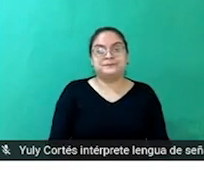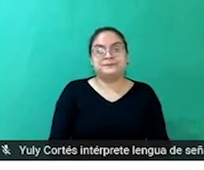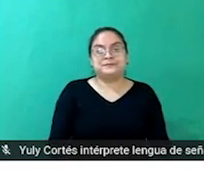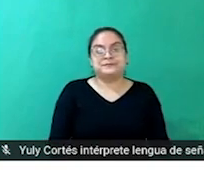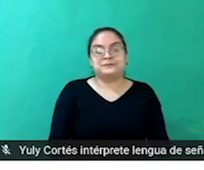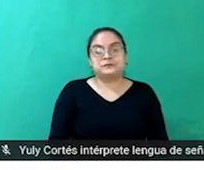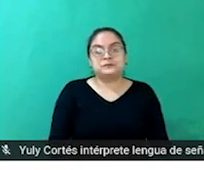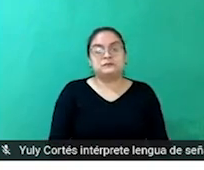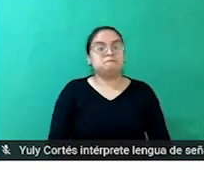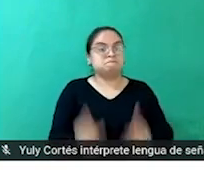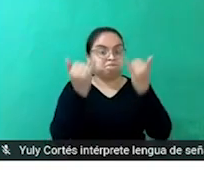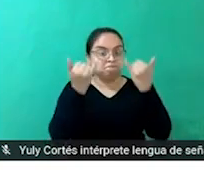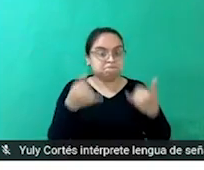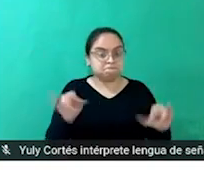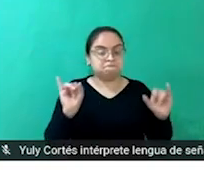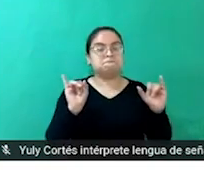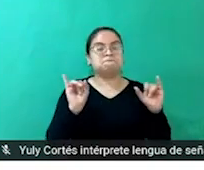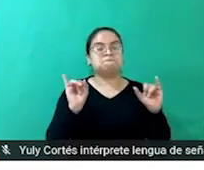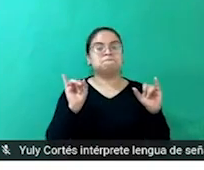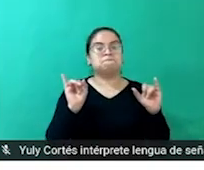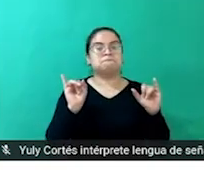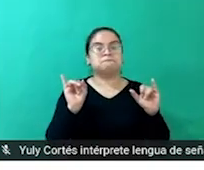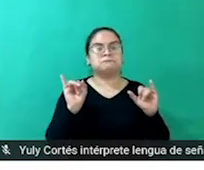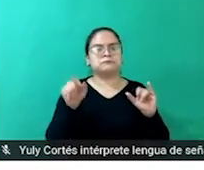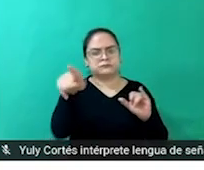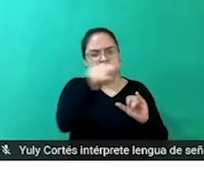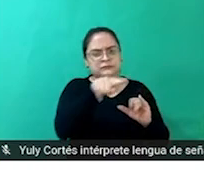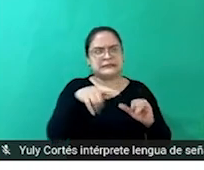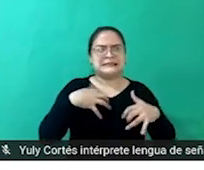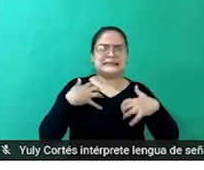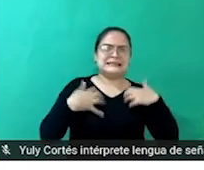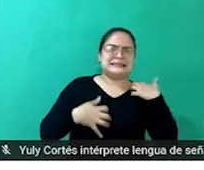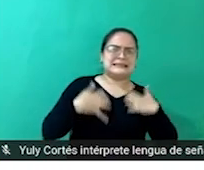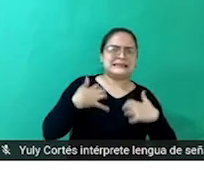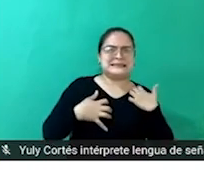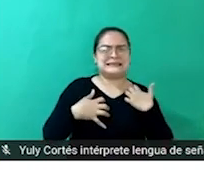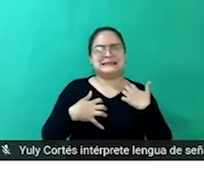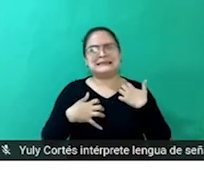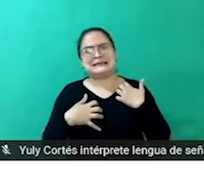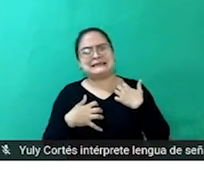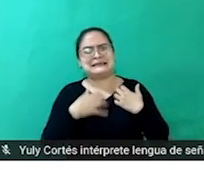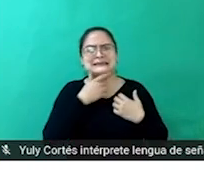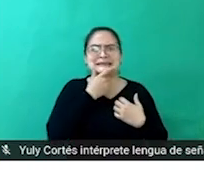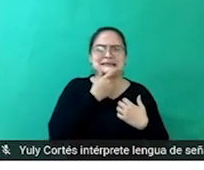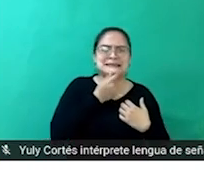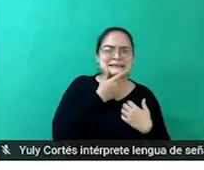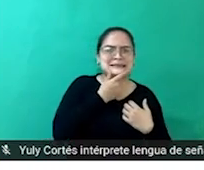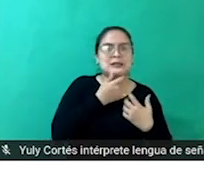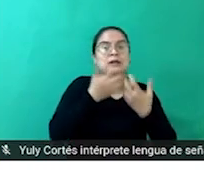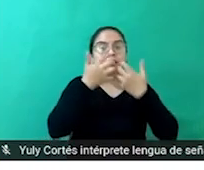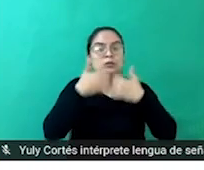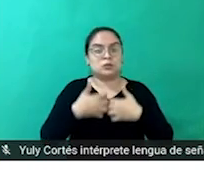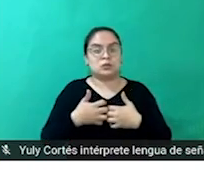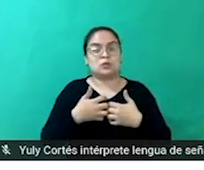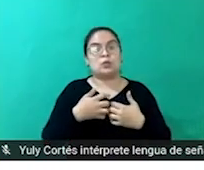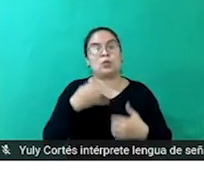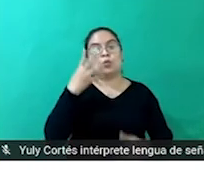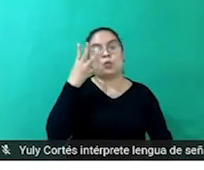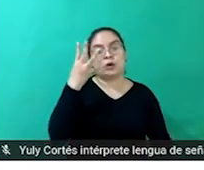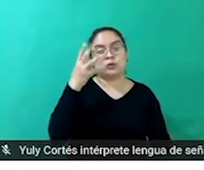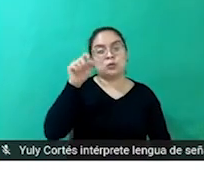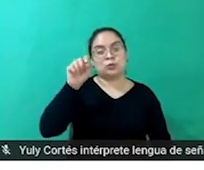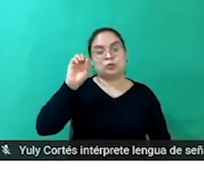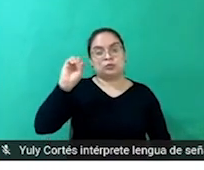quiero, digamos, sacarles todos los miedos que podían seguir existiendo con respecto a Industria 4.0 con un ejemplo